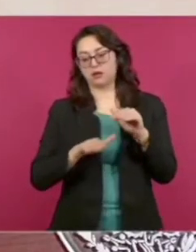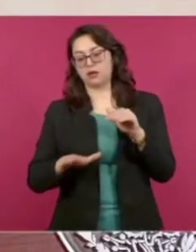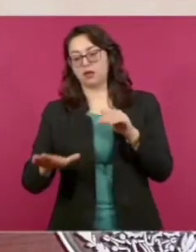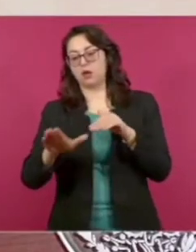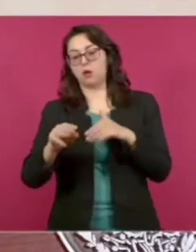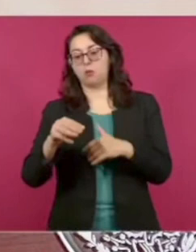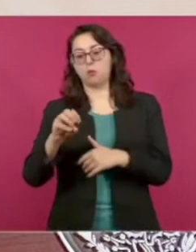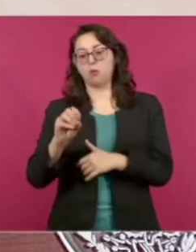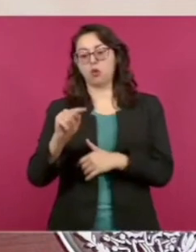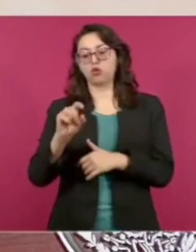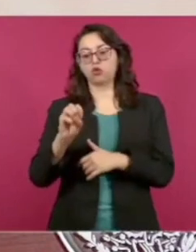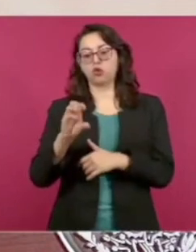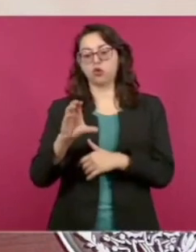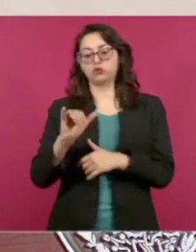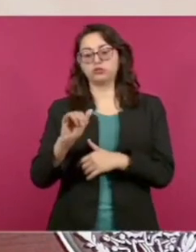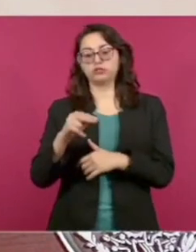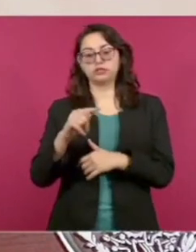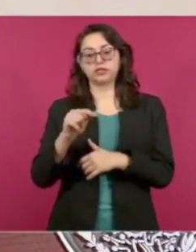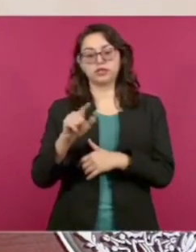Motocintla,